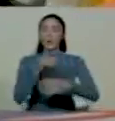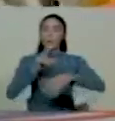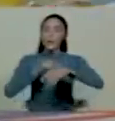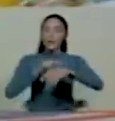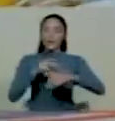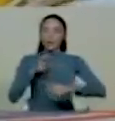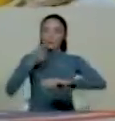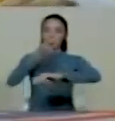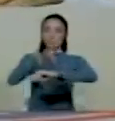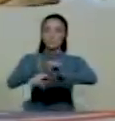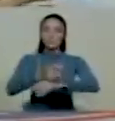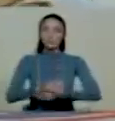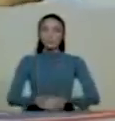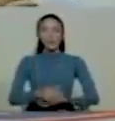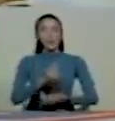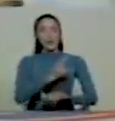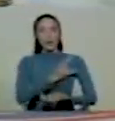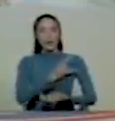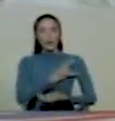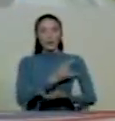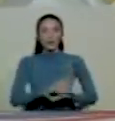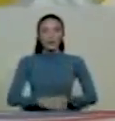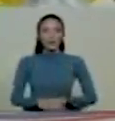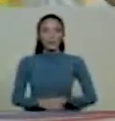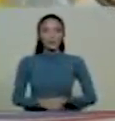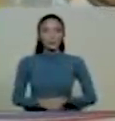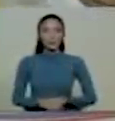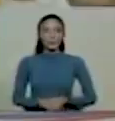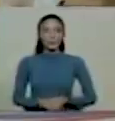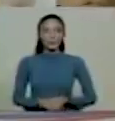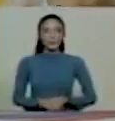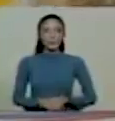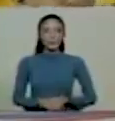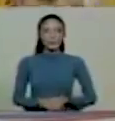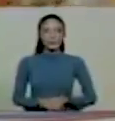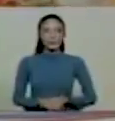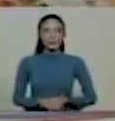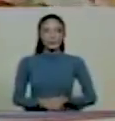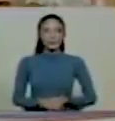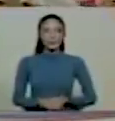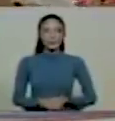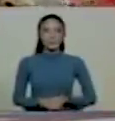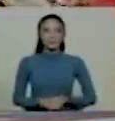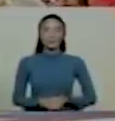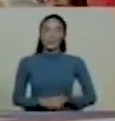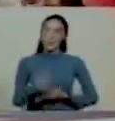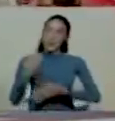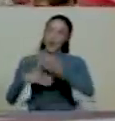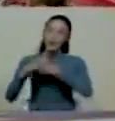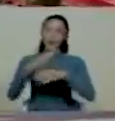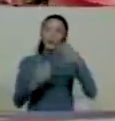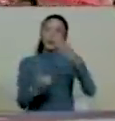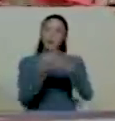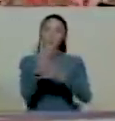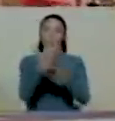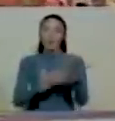médicos graduados en la Universidad de las Ciencias de la Salud Hugo Chávez, fundada en